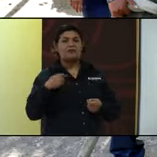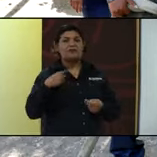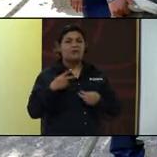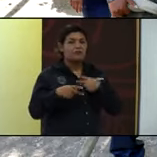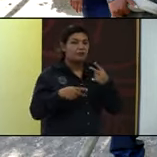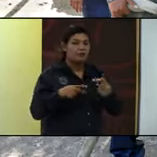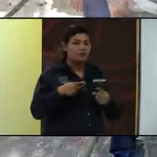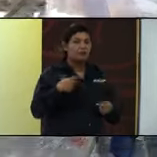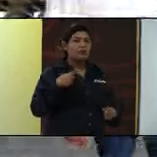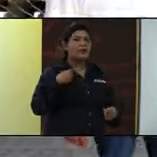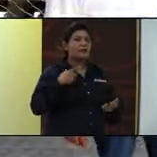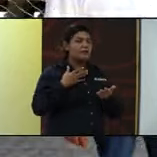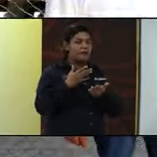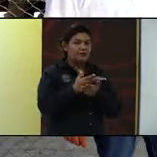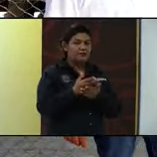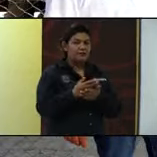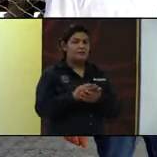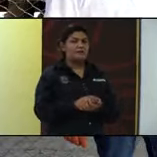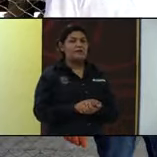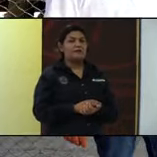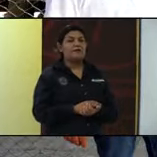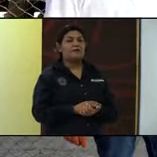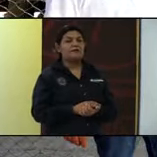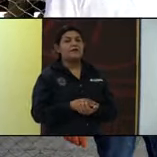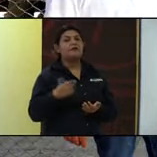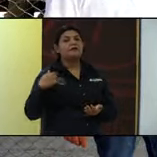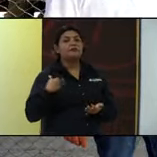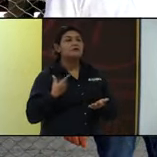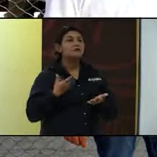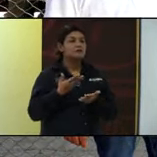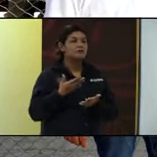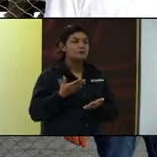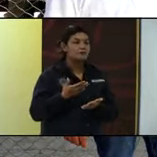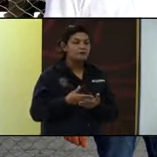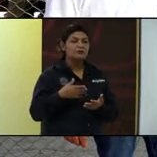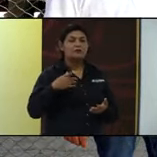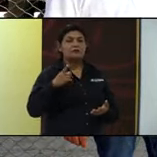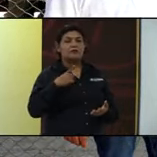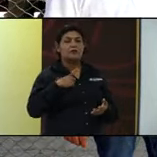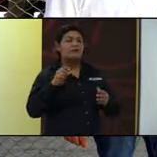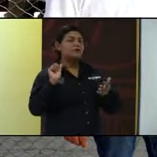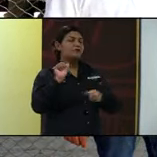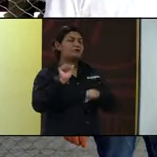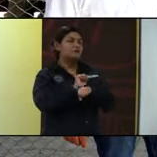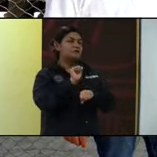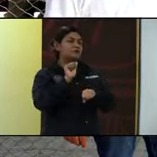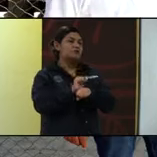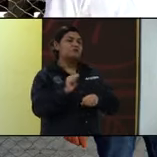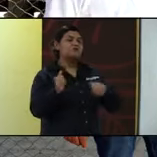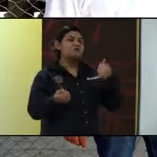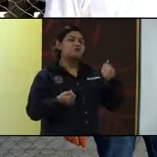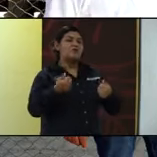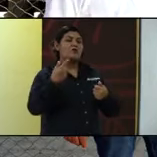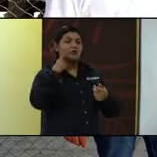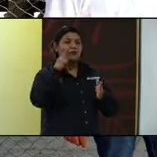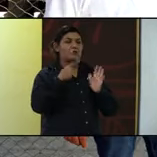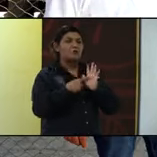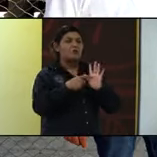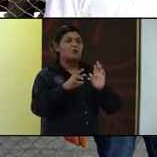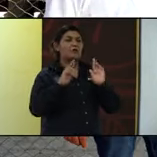los atiendo directamente. Llegué solo manejando mi camioneta al punto de reunión donde estaba